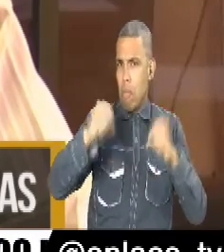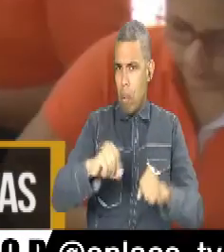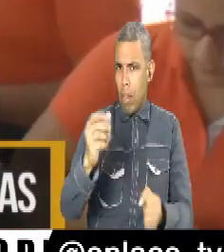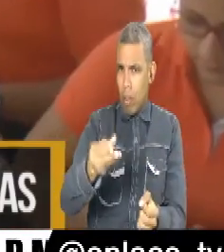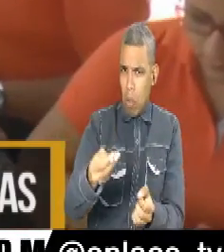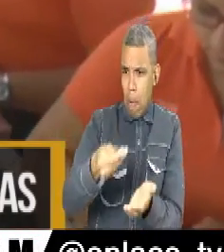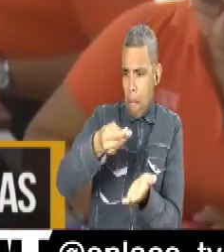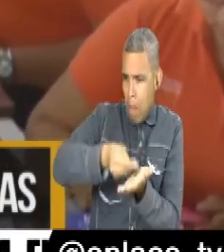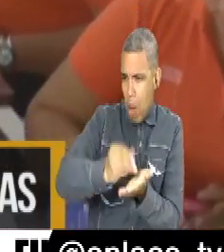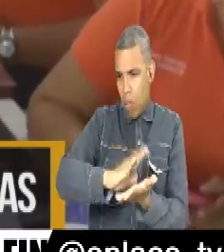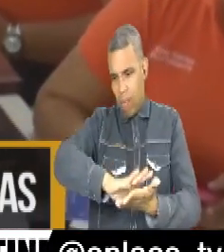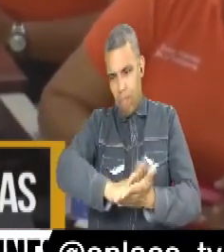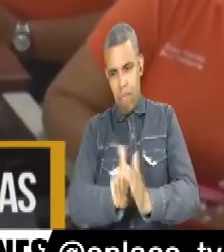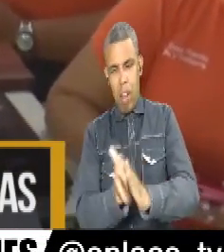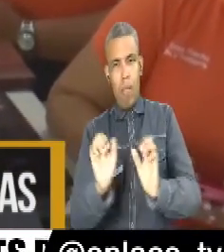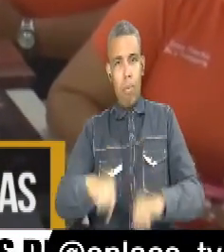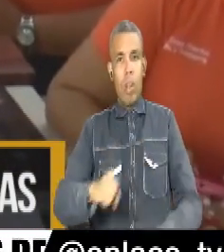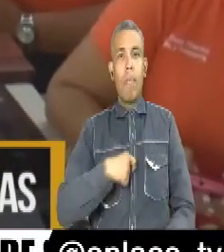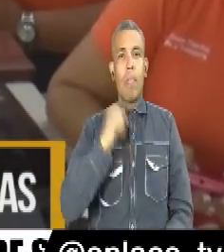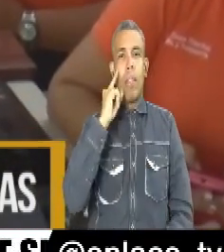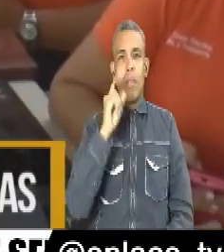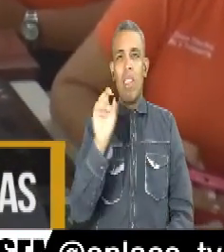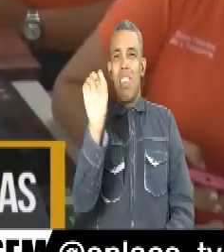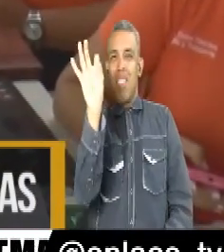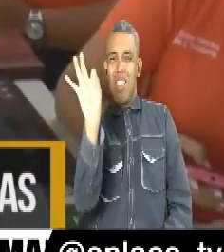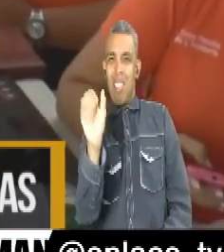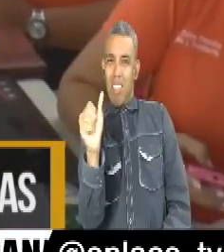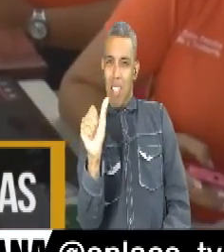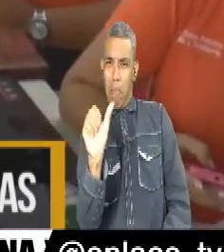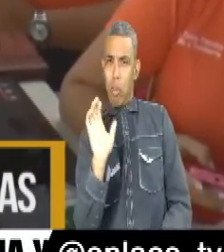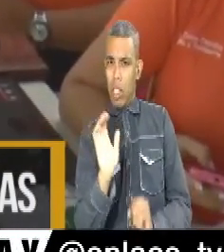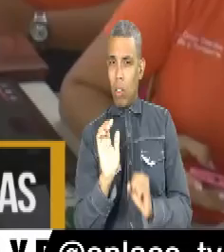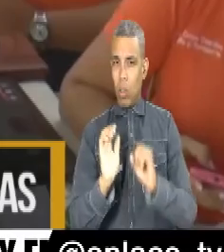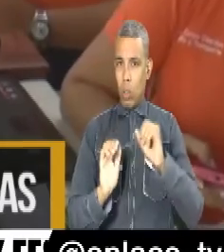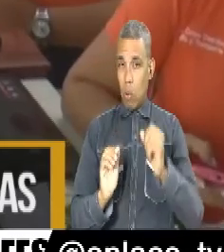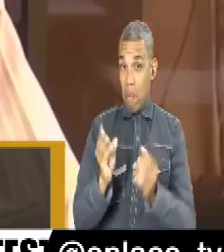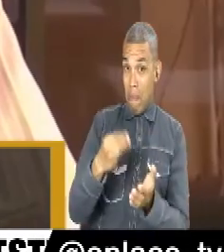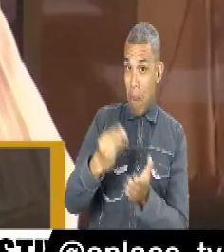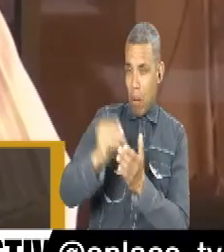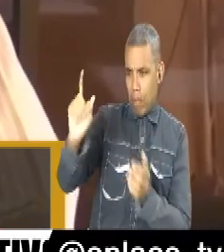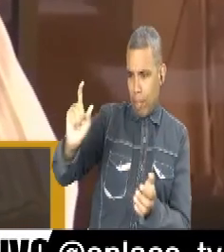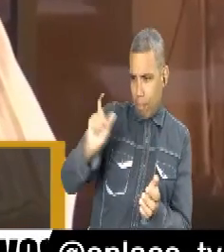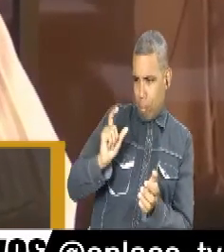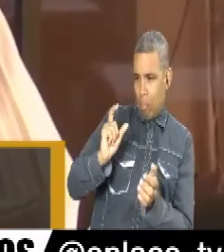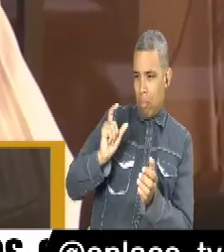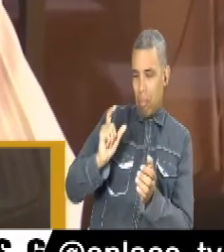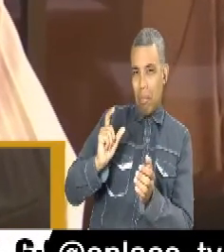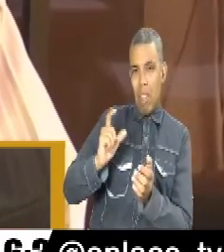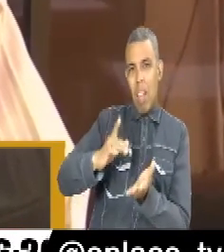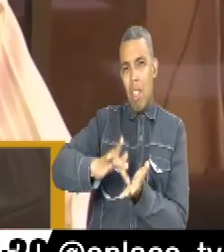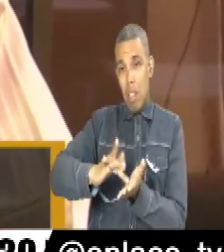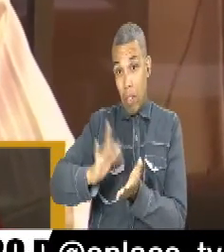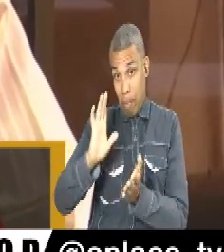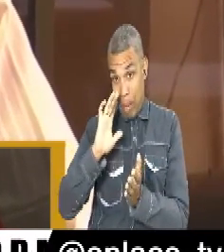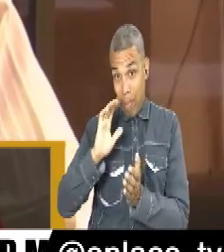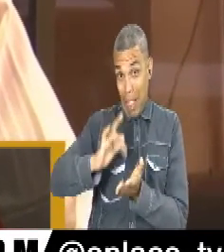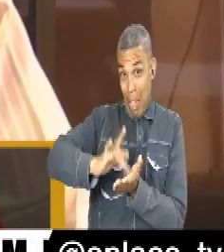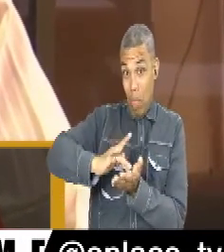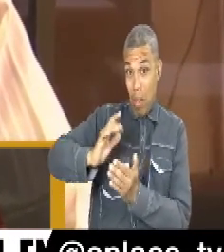prima. Y con un 10% de cuota inicial y otras diferidas, los usuarios podrán acogerse a estos beneficios. Está el equipo dispuesto que nos